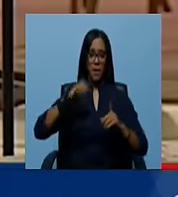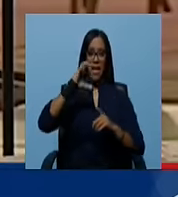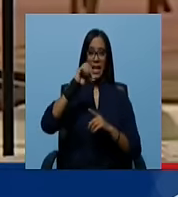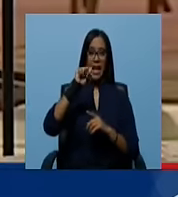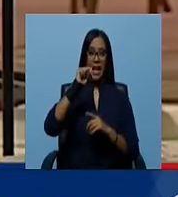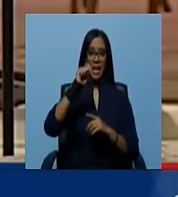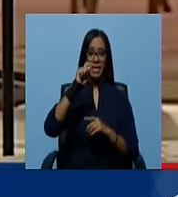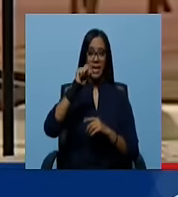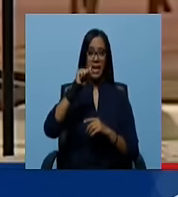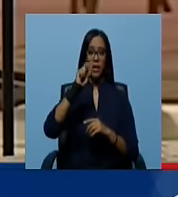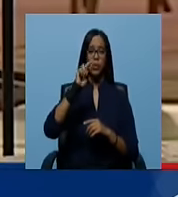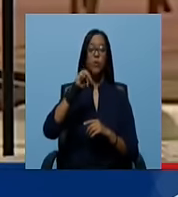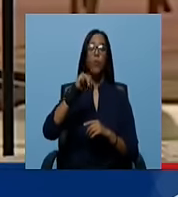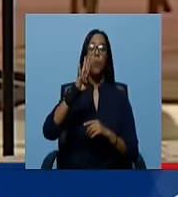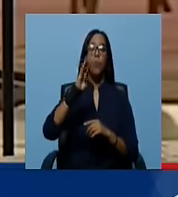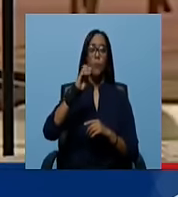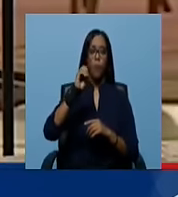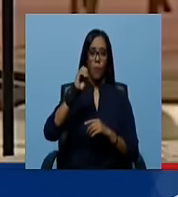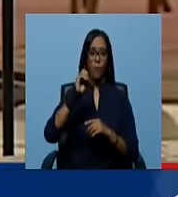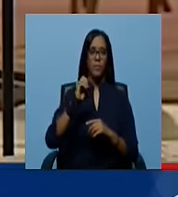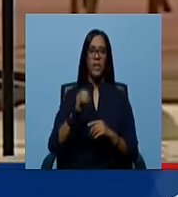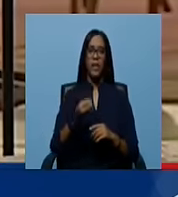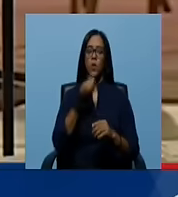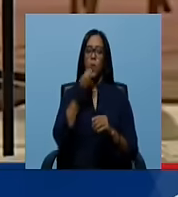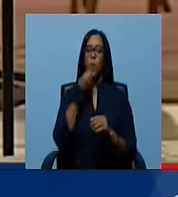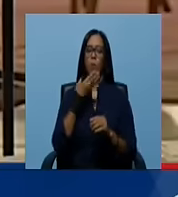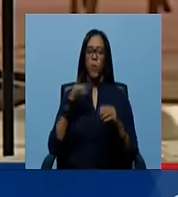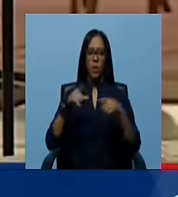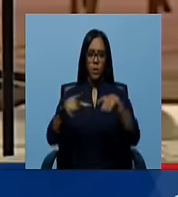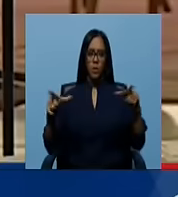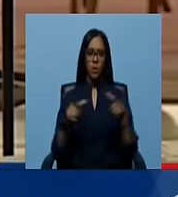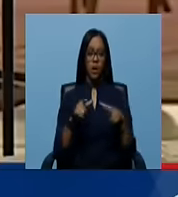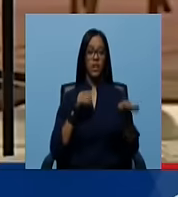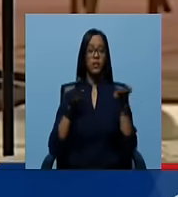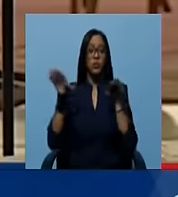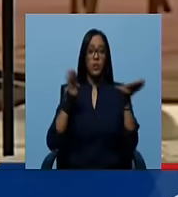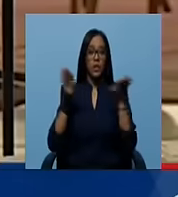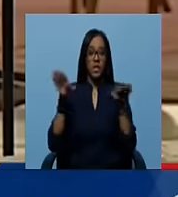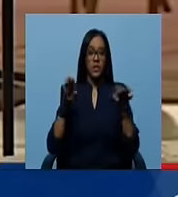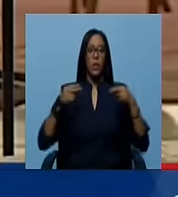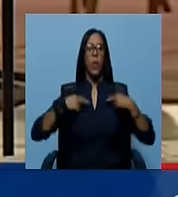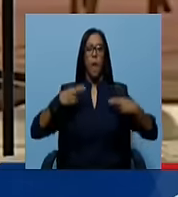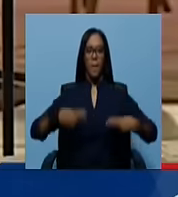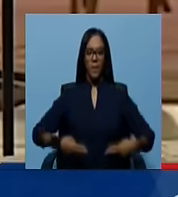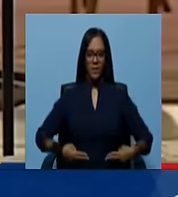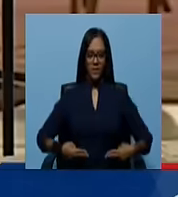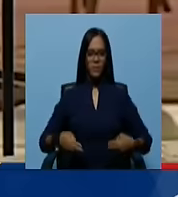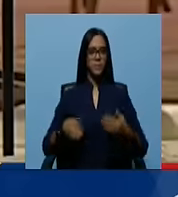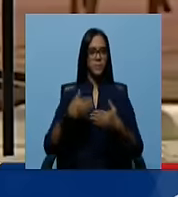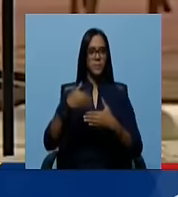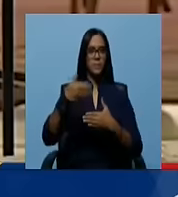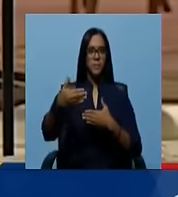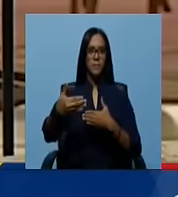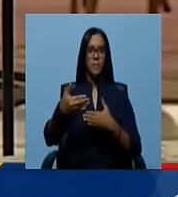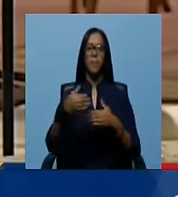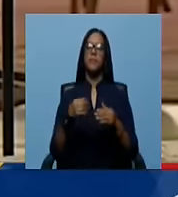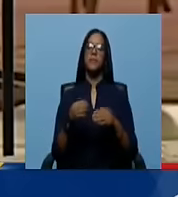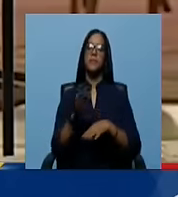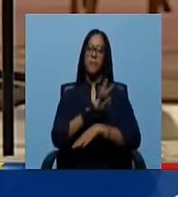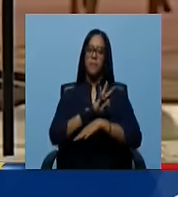un gran foco turístico, humano, más allá inclusive de la